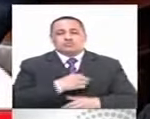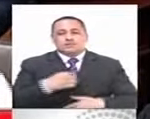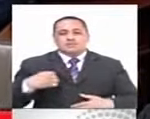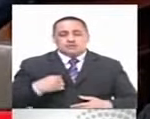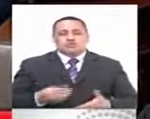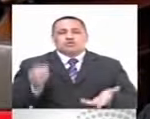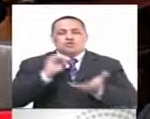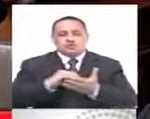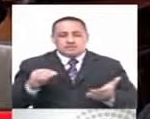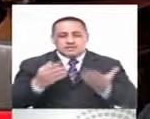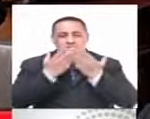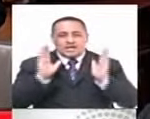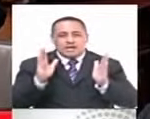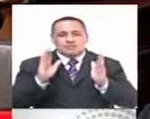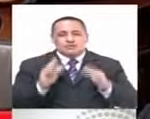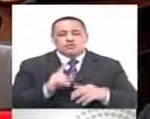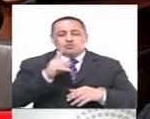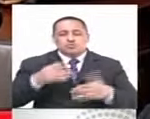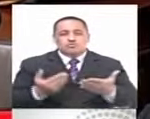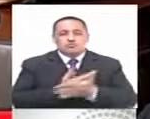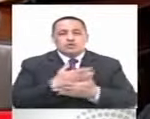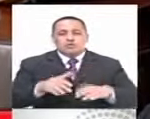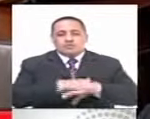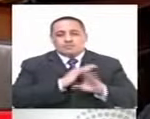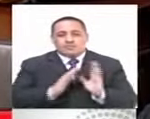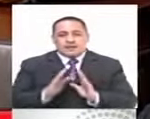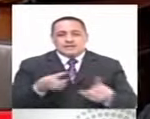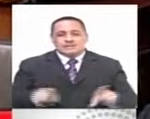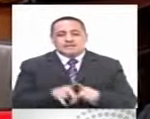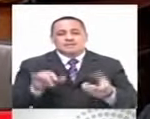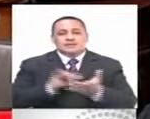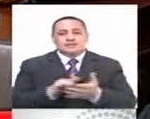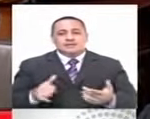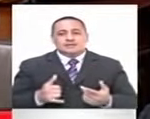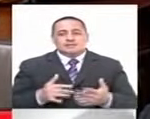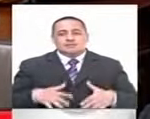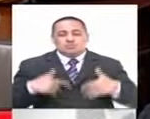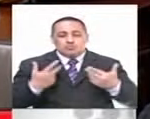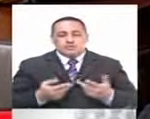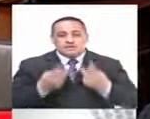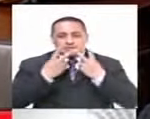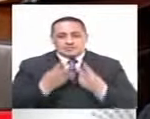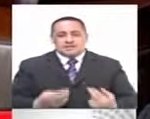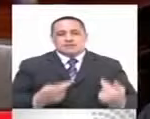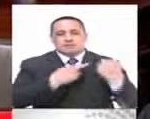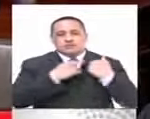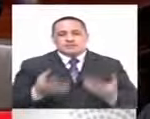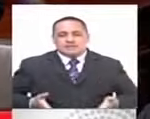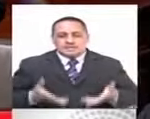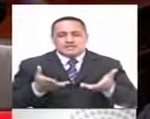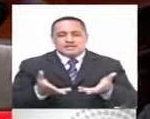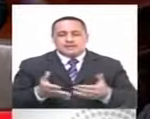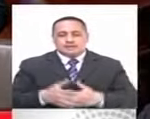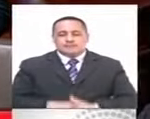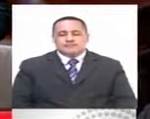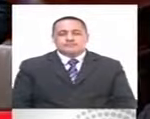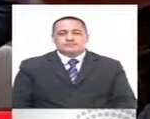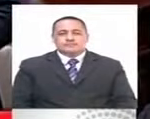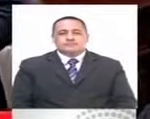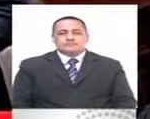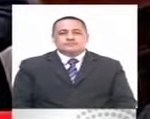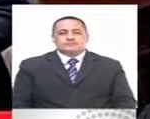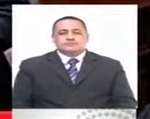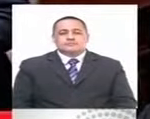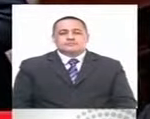cuenta un nuevo plan de seguridad ciudadana y que además se encargue de dotar de más...